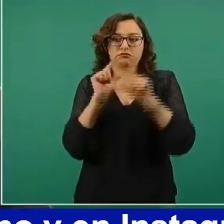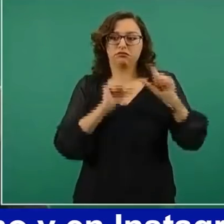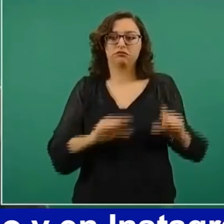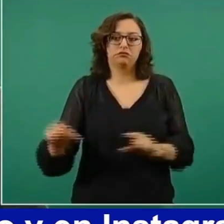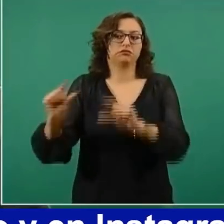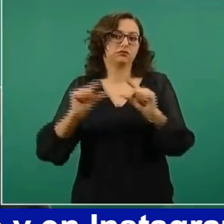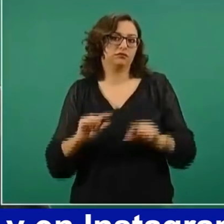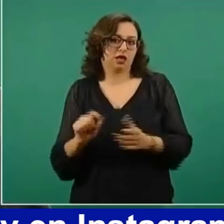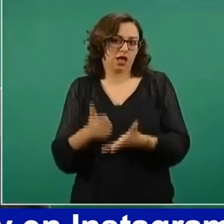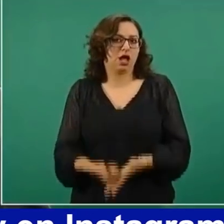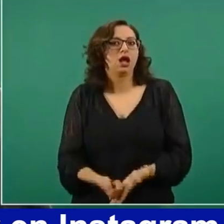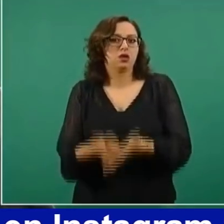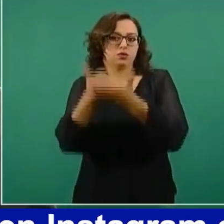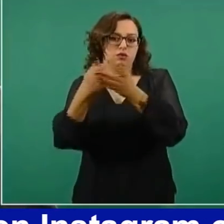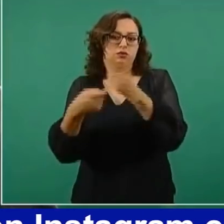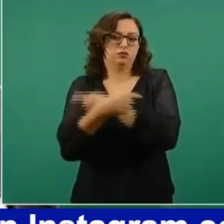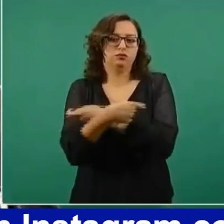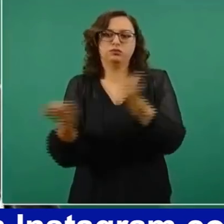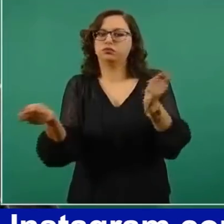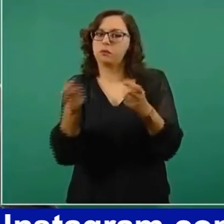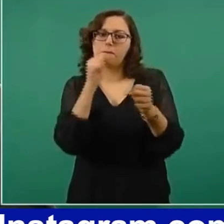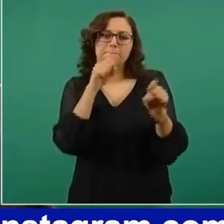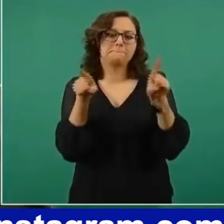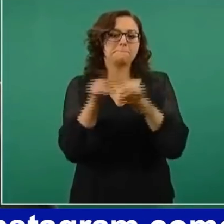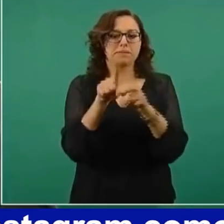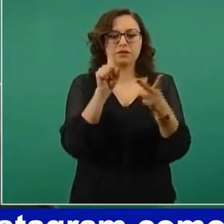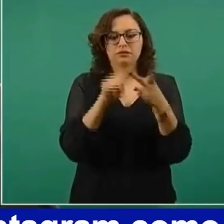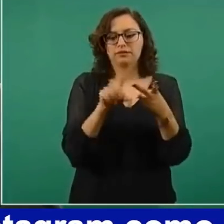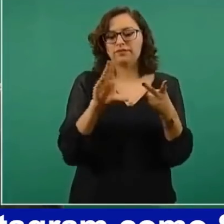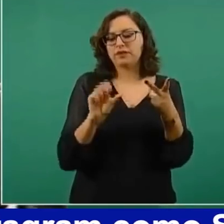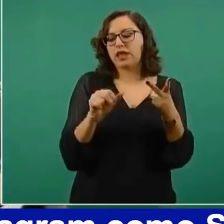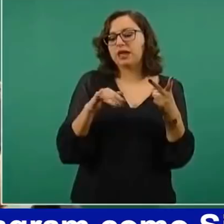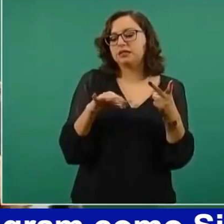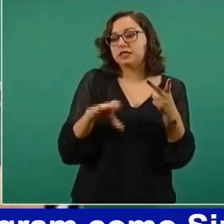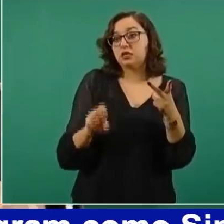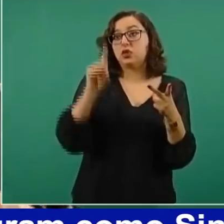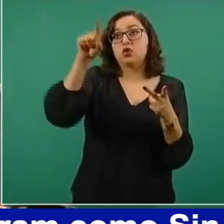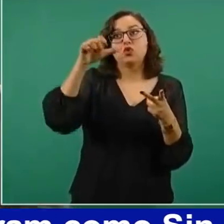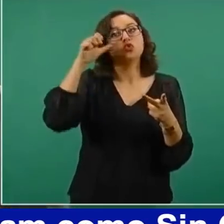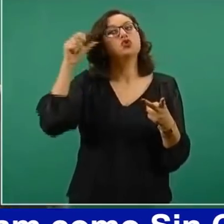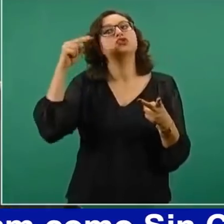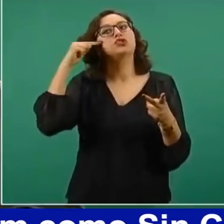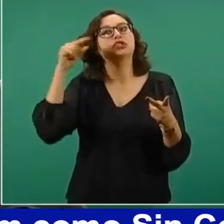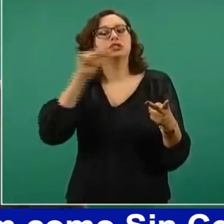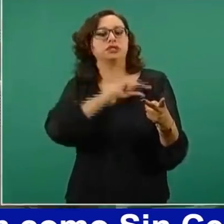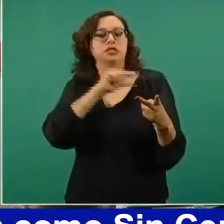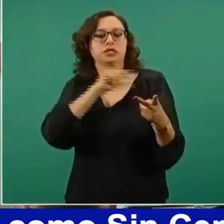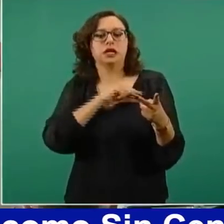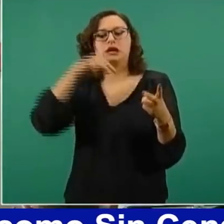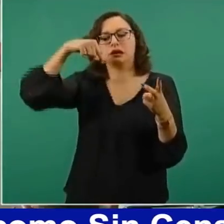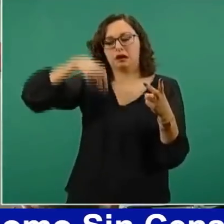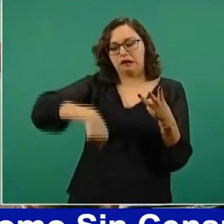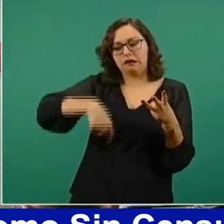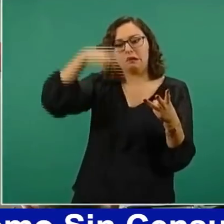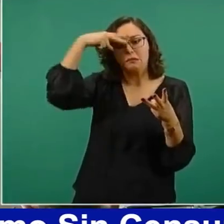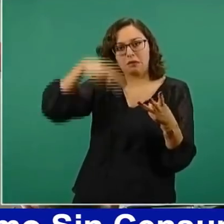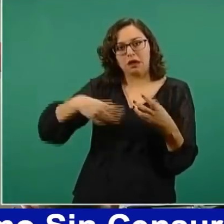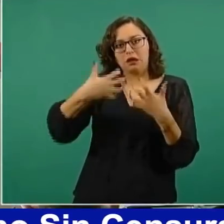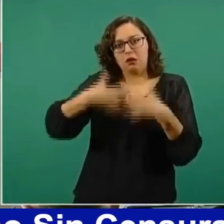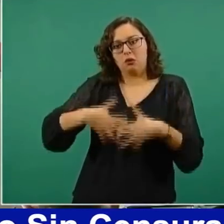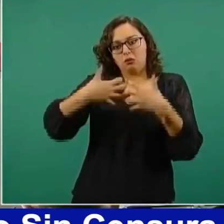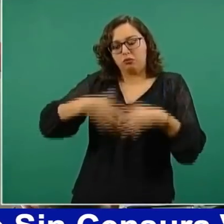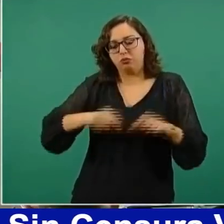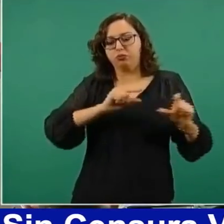Lo mismo que se está haciendo con la vacuna CanSino, la produce una empresa privada en China, la envasa una empresa privada en México y